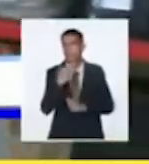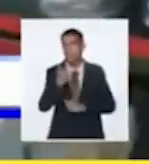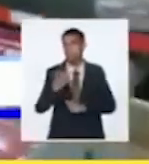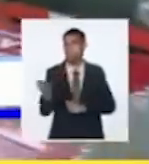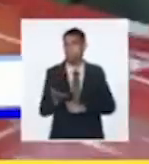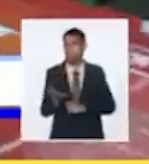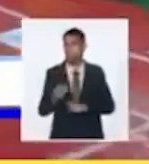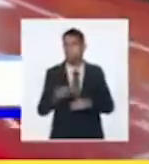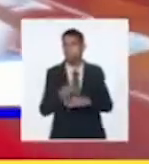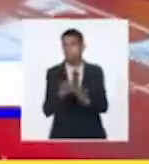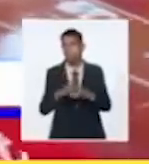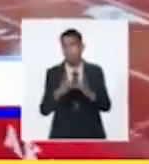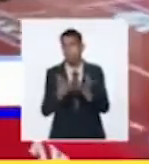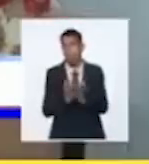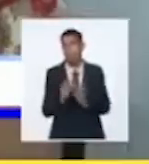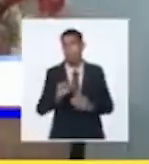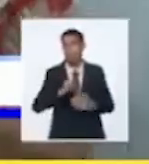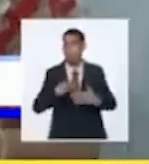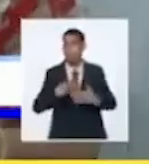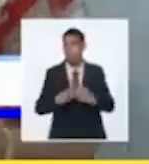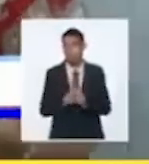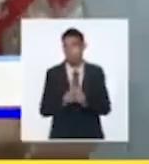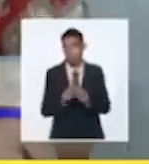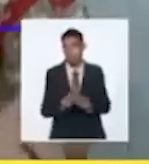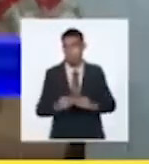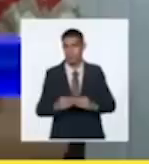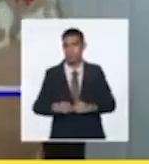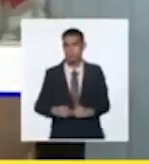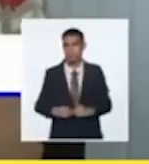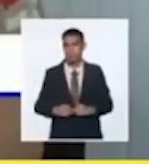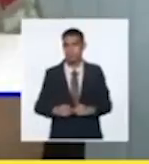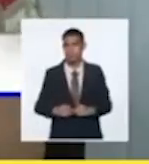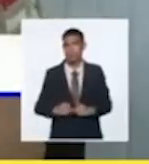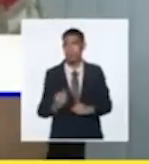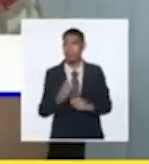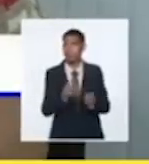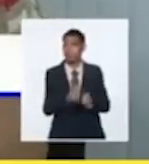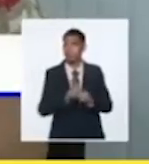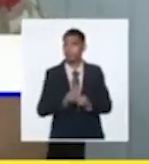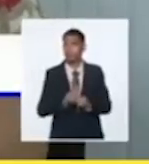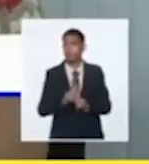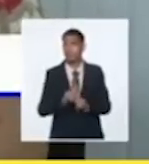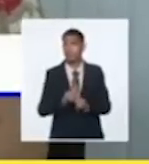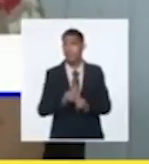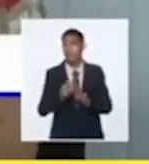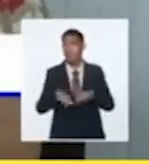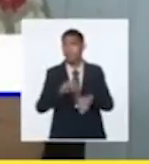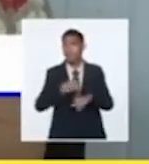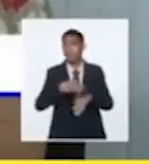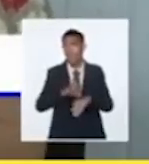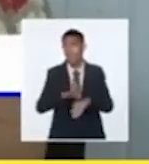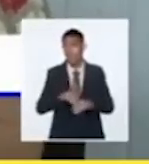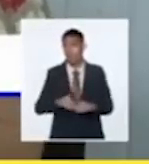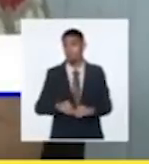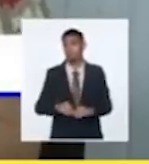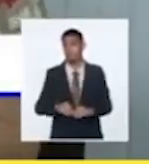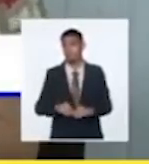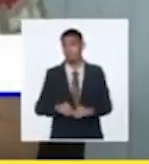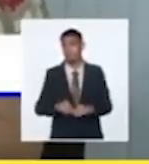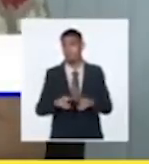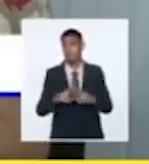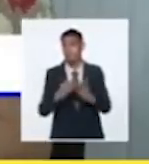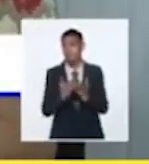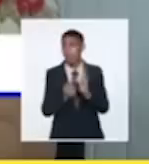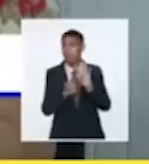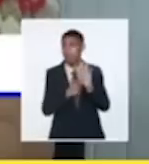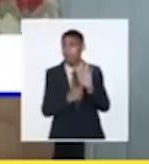a la gestión de las transitarias. Estamos recibiendo más carga y más ingresos del exterior. Los indicadores para nosotros son